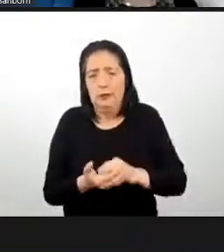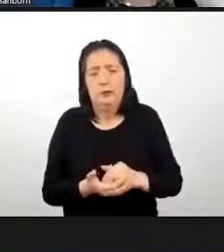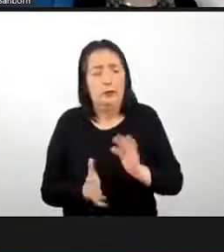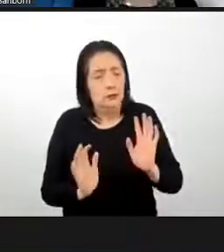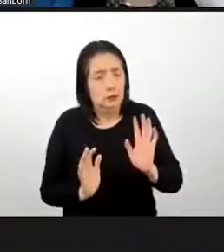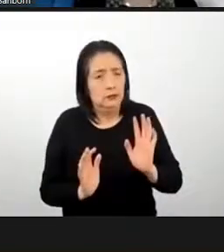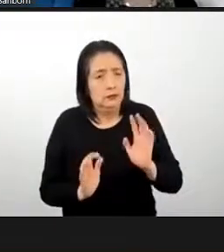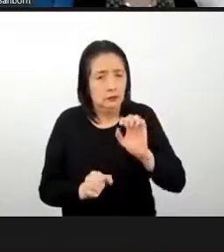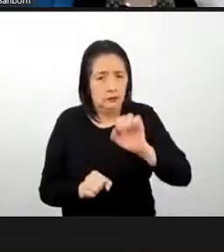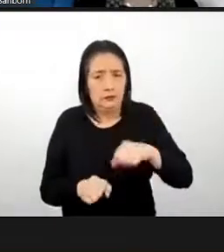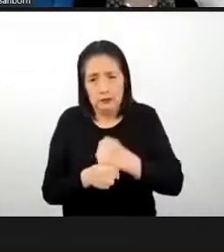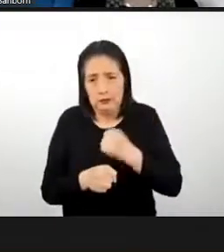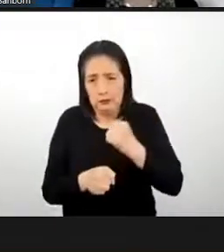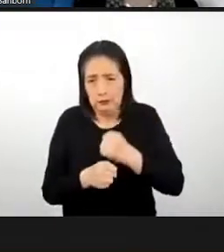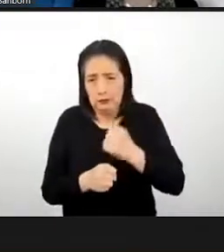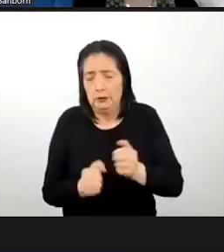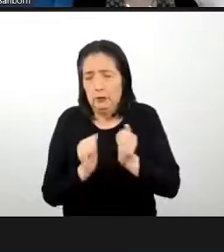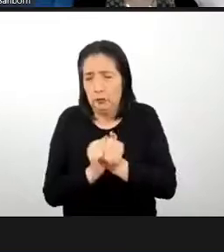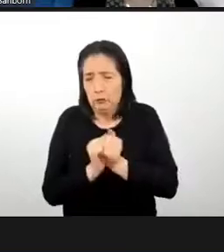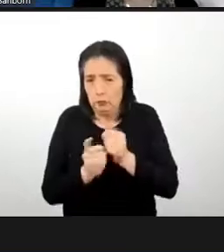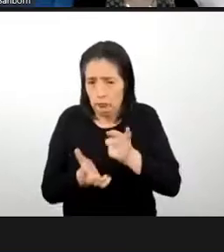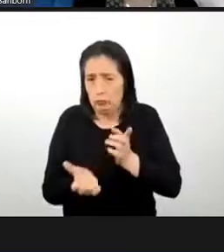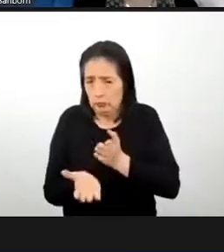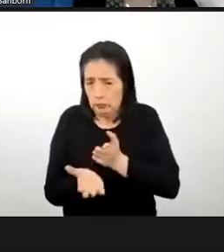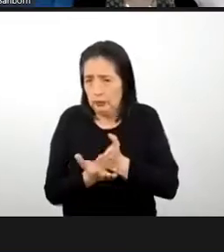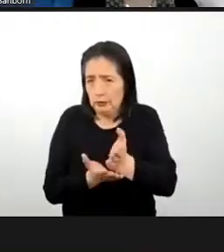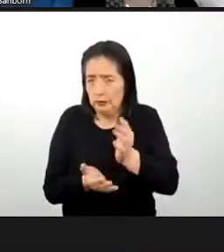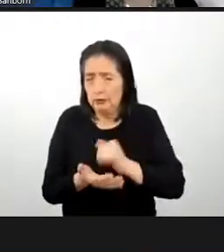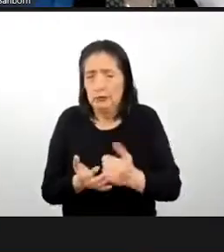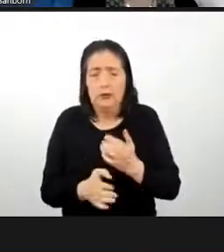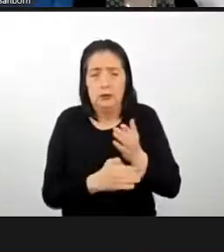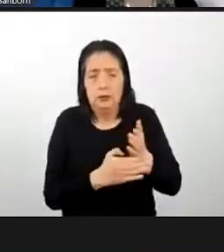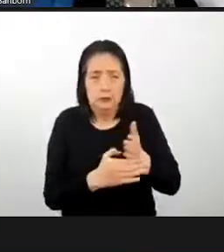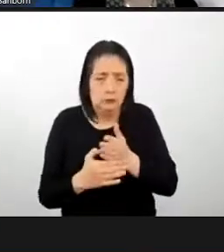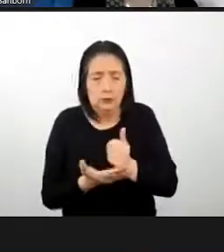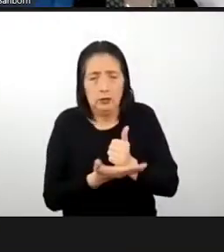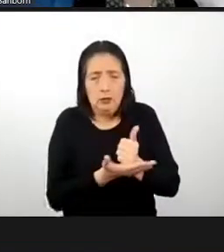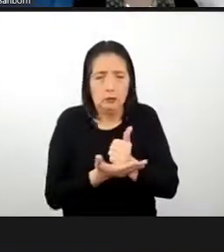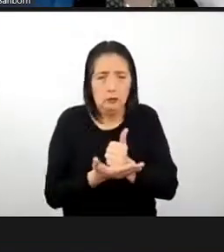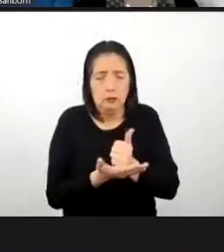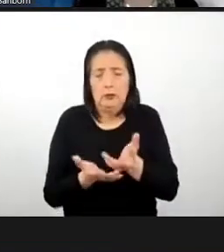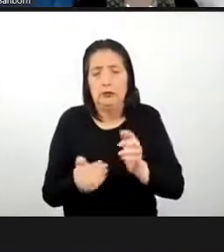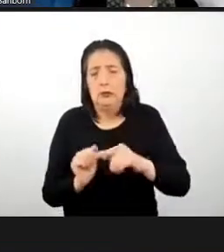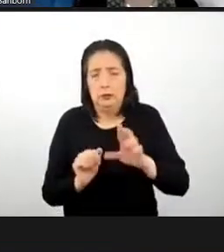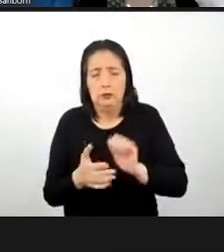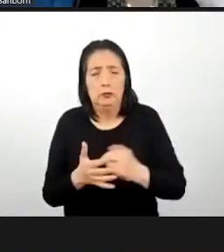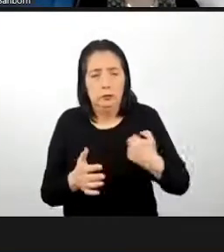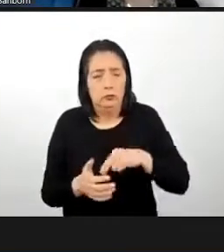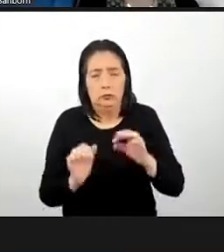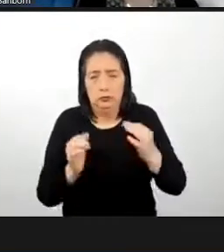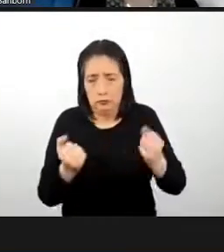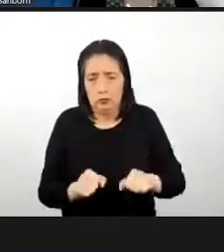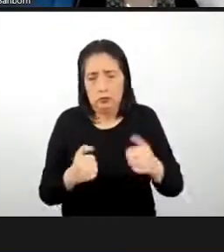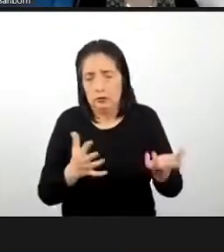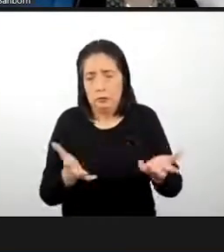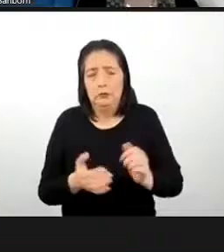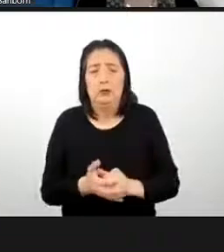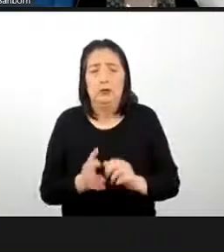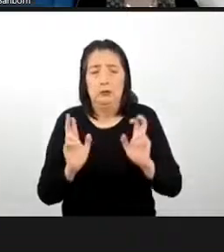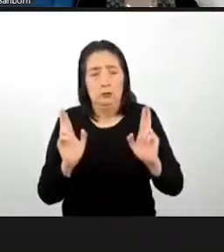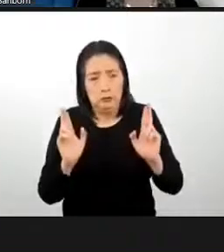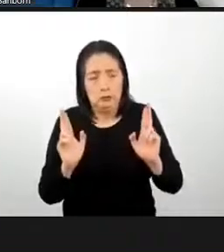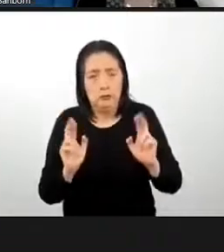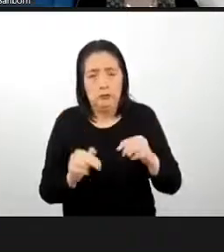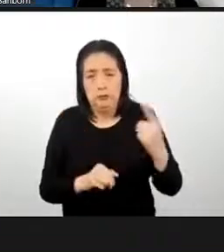Y trabajen, si es posible, juntos en esa línea de cooperación y colaboración estamos nosotros y espero que con